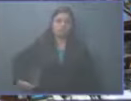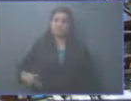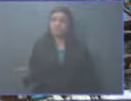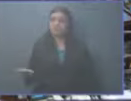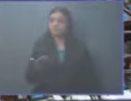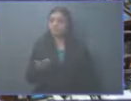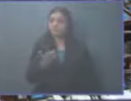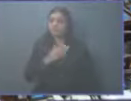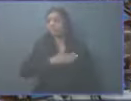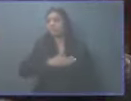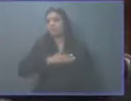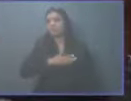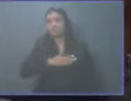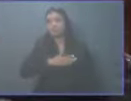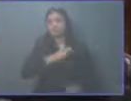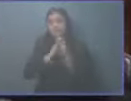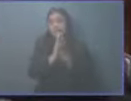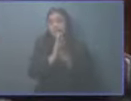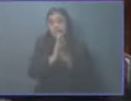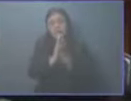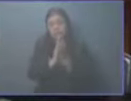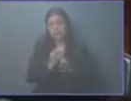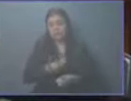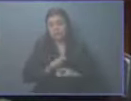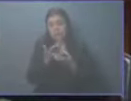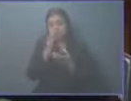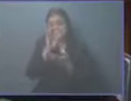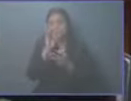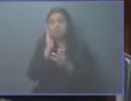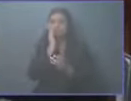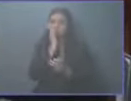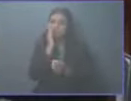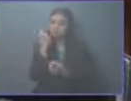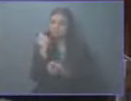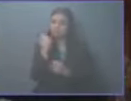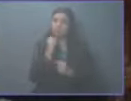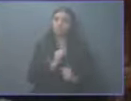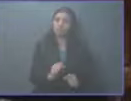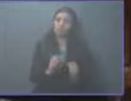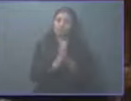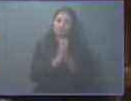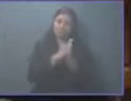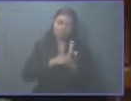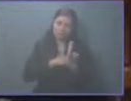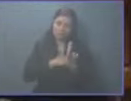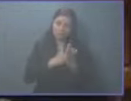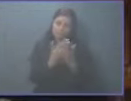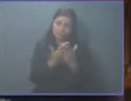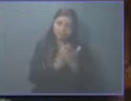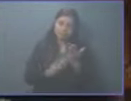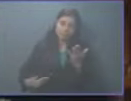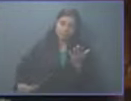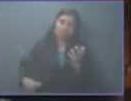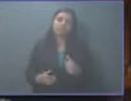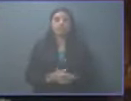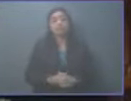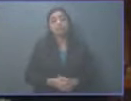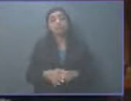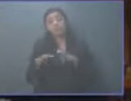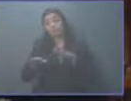mis condolencias por el fallecimiento de su madrecita recientemente. Muchas gracias, doctor Portillo Cuadra. Gracias,